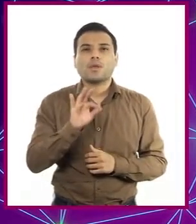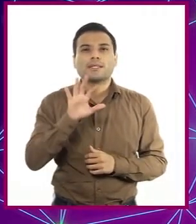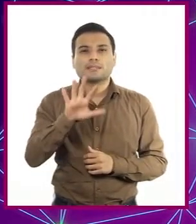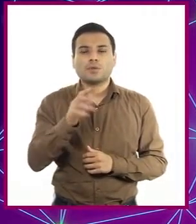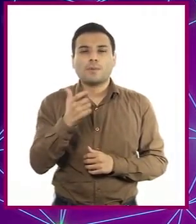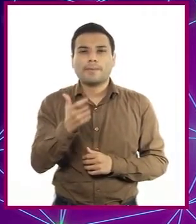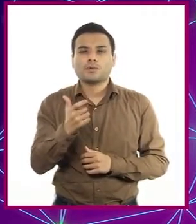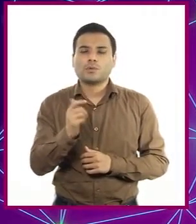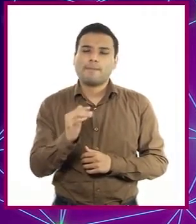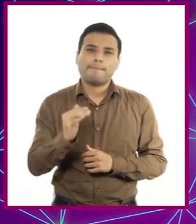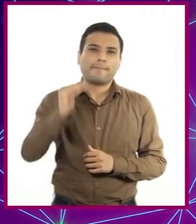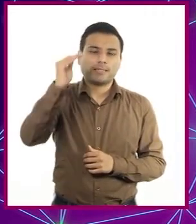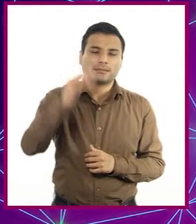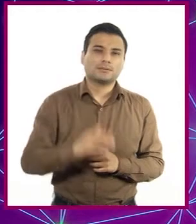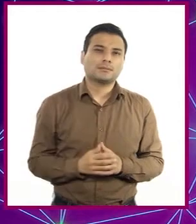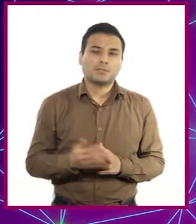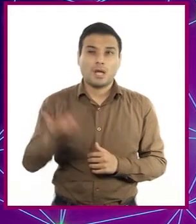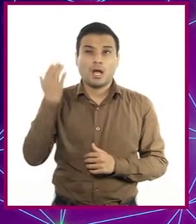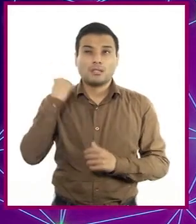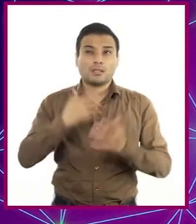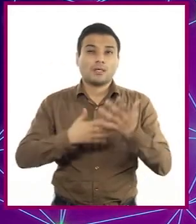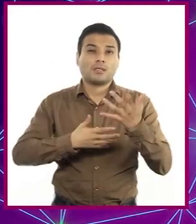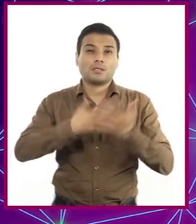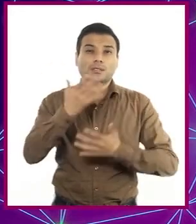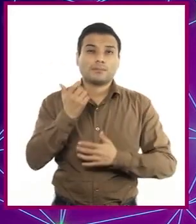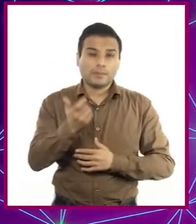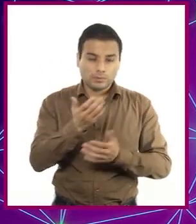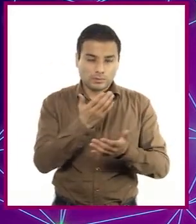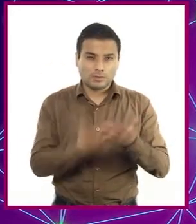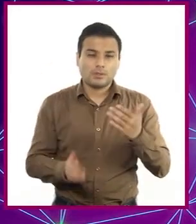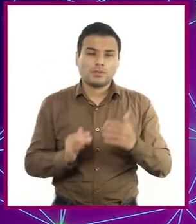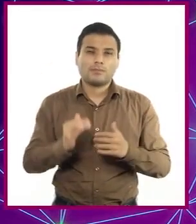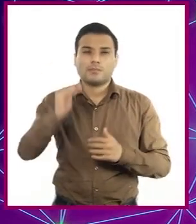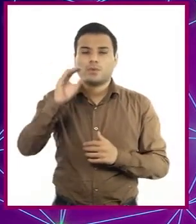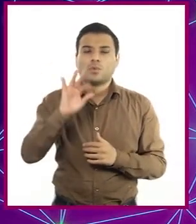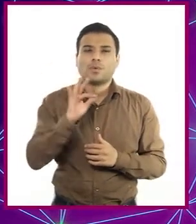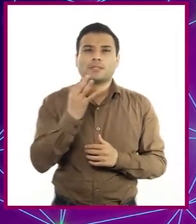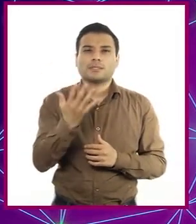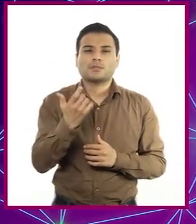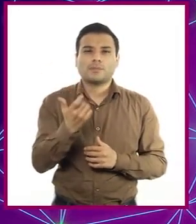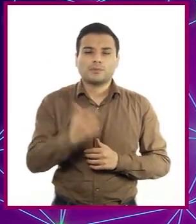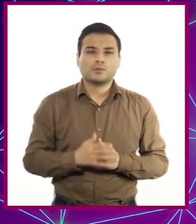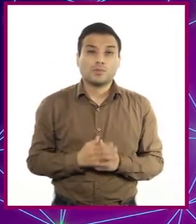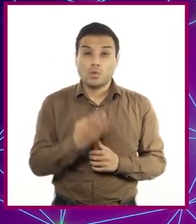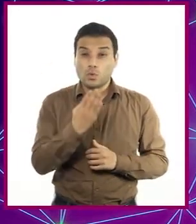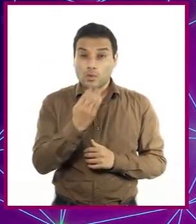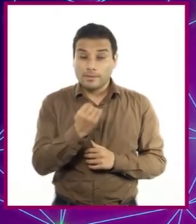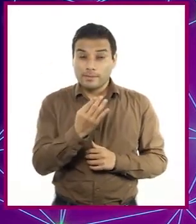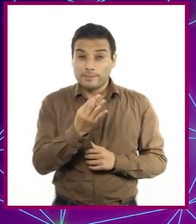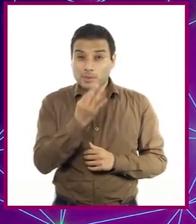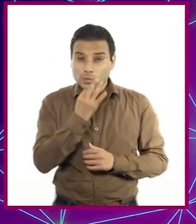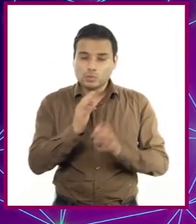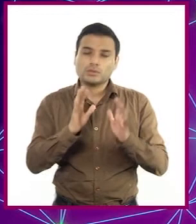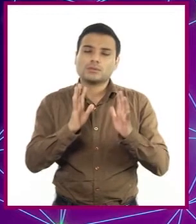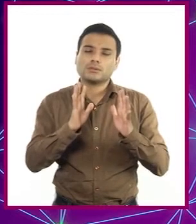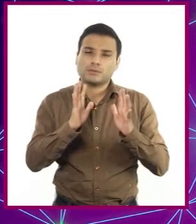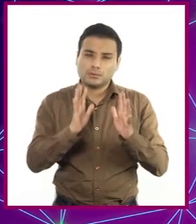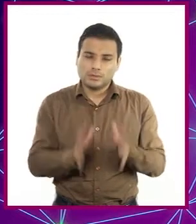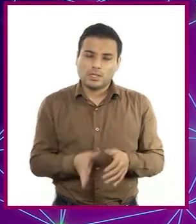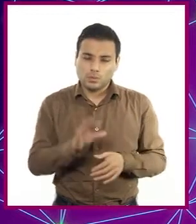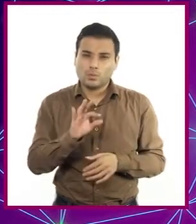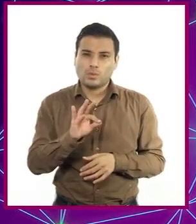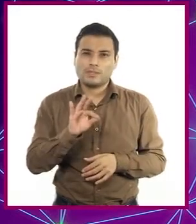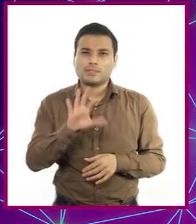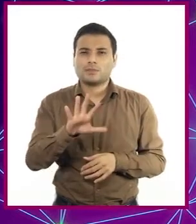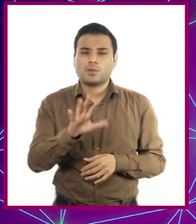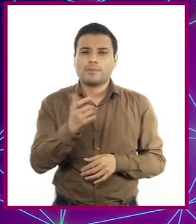más a los 15 pesos de la coordenada anterior. Así que al pasar 9 minutos se añadieron 45 pesos